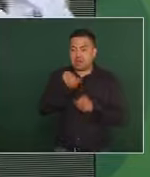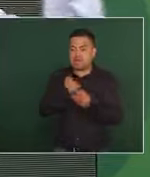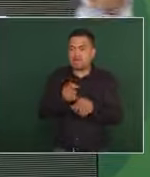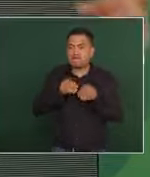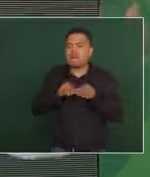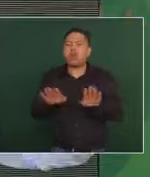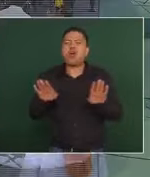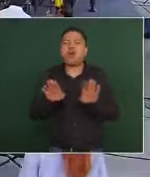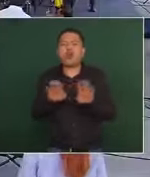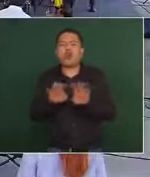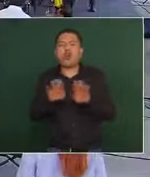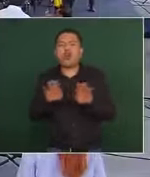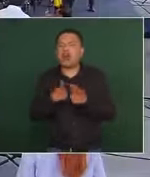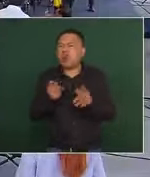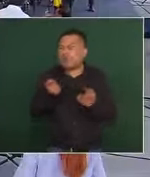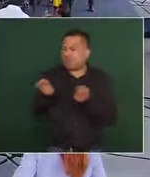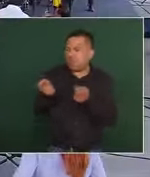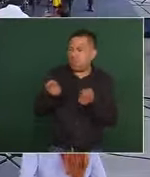cómo manipulan.